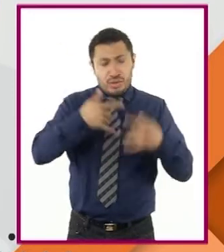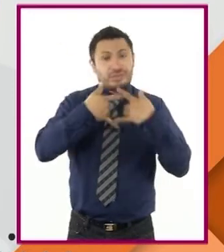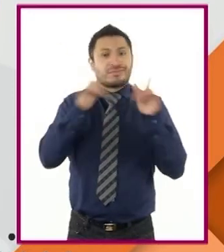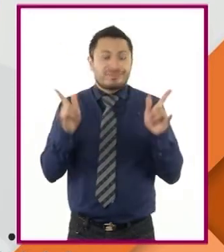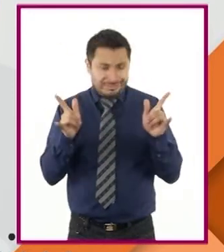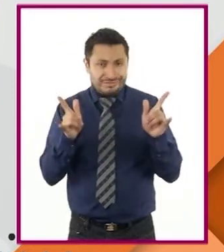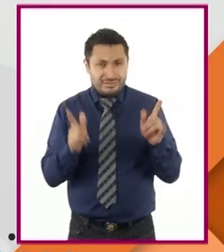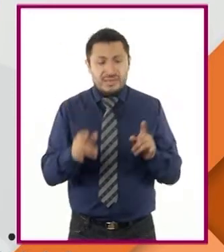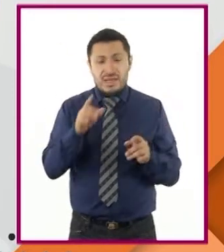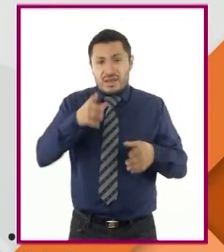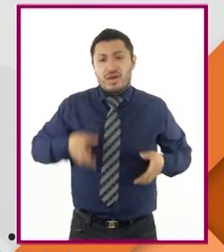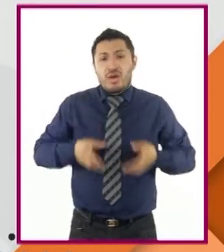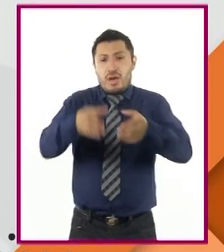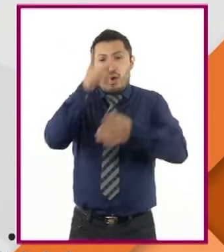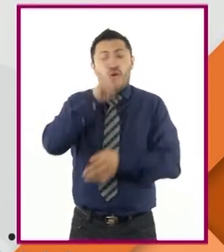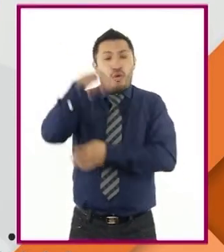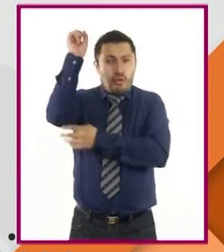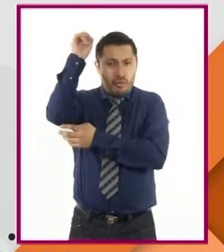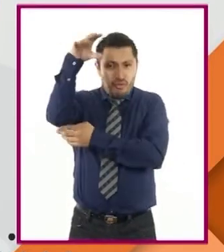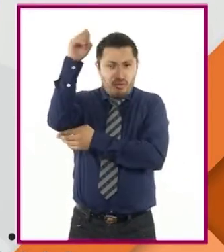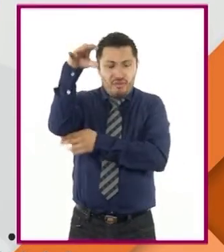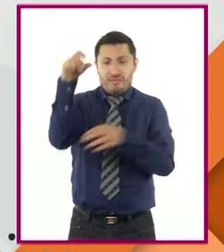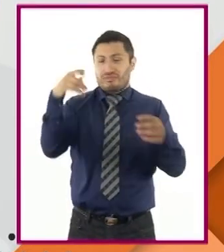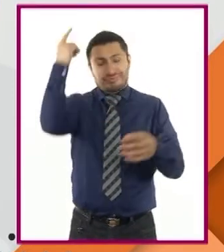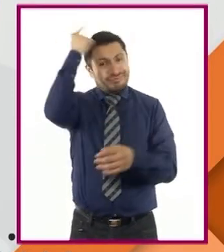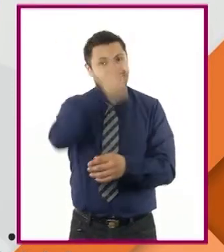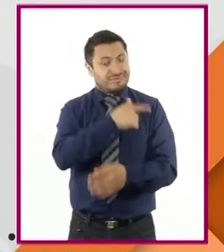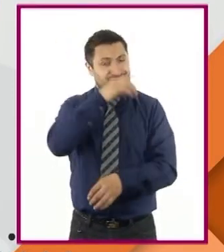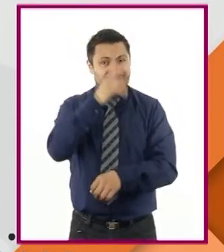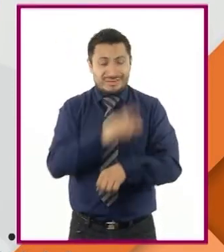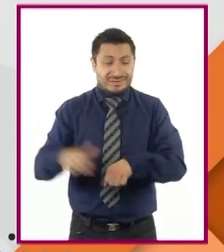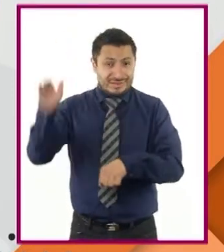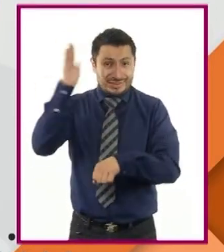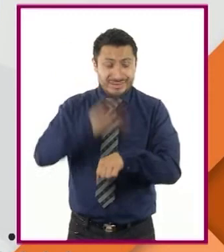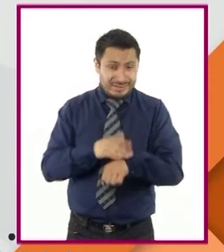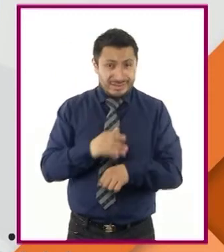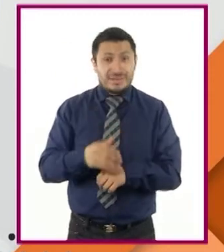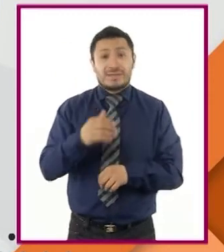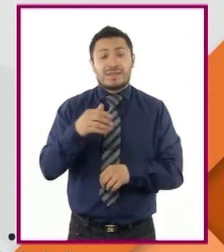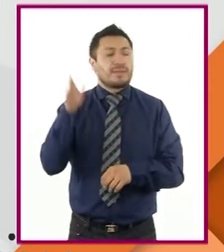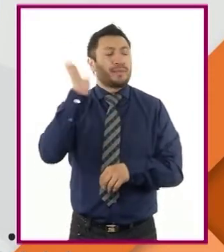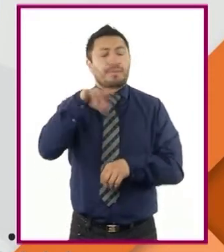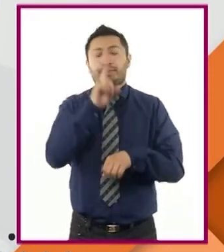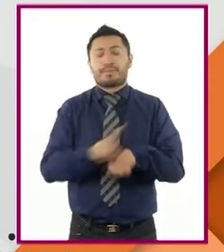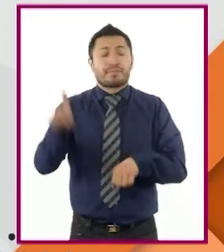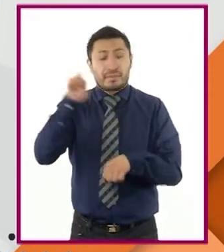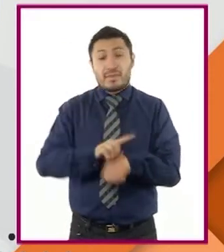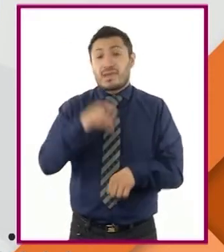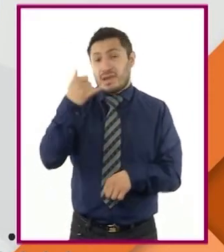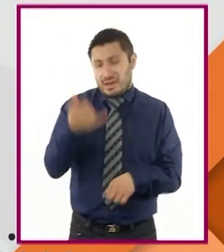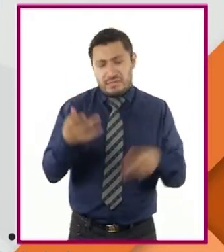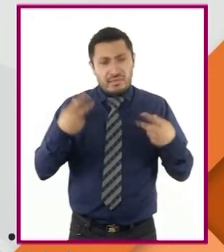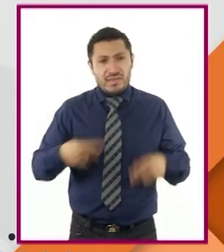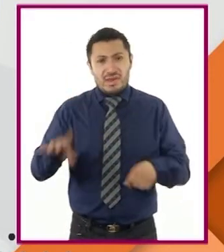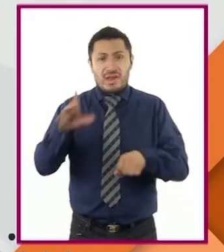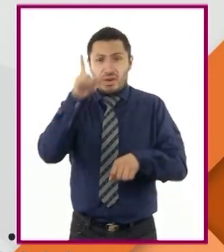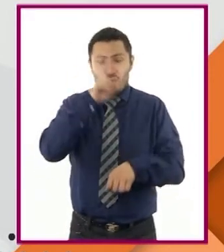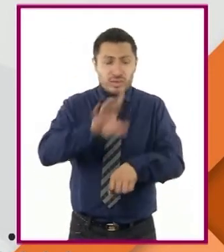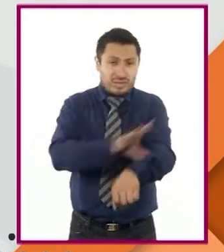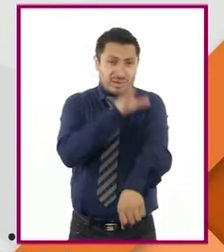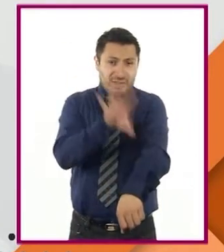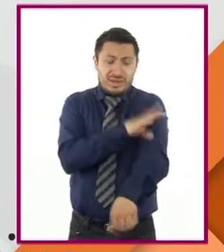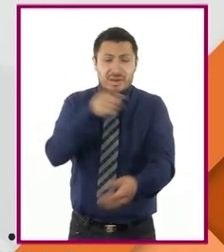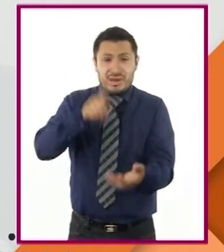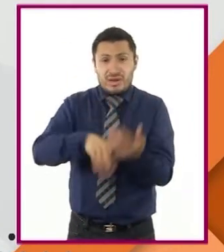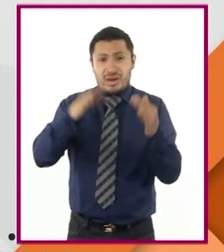calles tuvieran alumbrado eléctrico toda la noche y quienes tenían luz eléctrica en su casa podían alargar sus actividades.